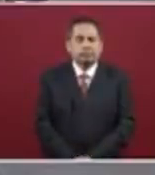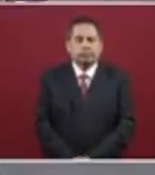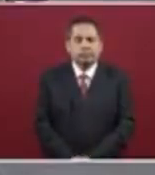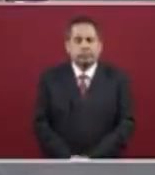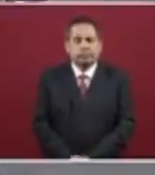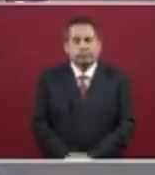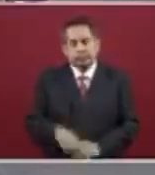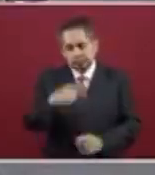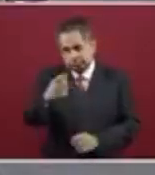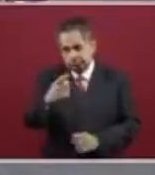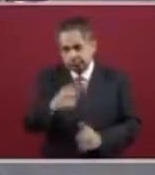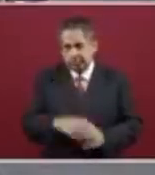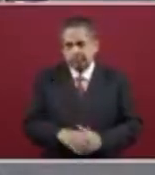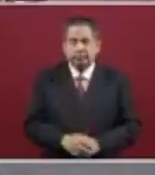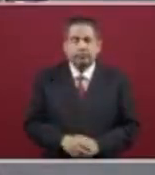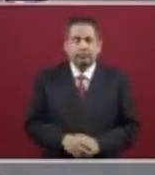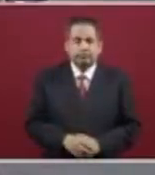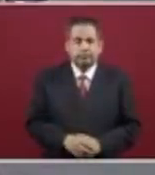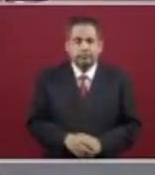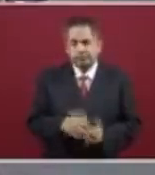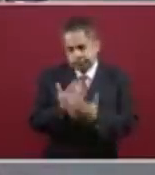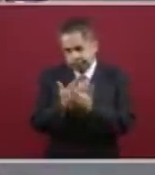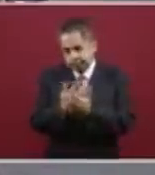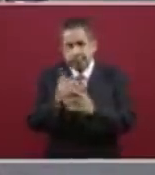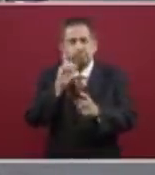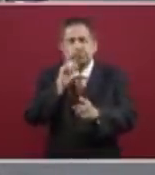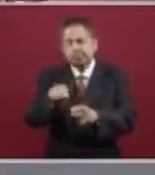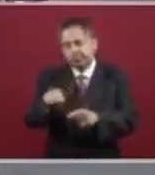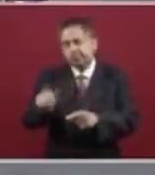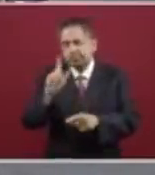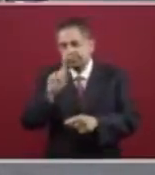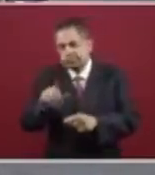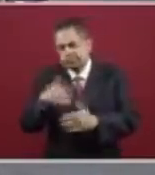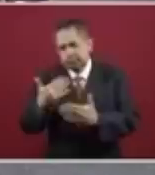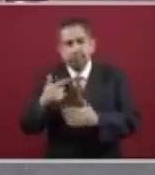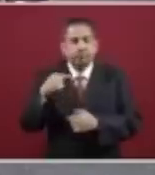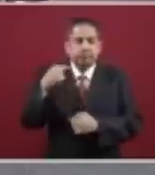Atrás. Te vas a esperar mañana.